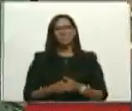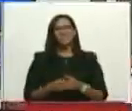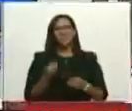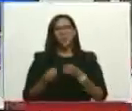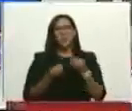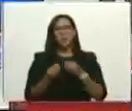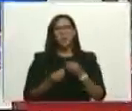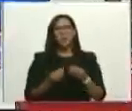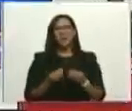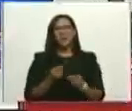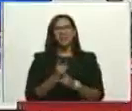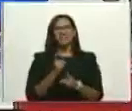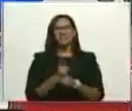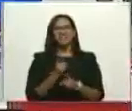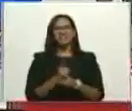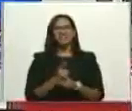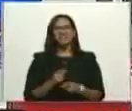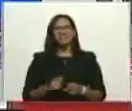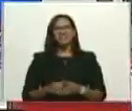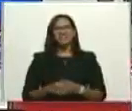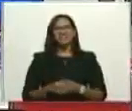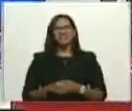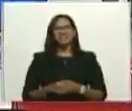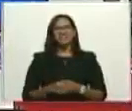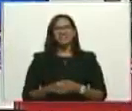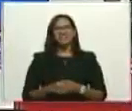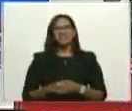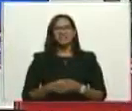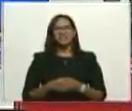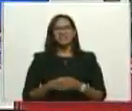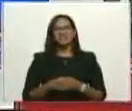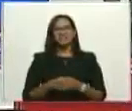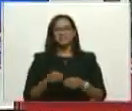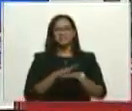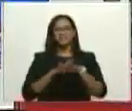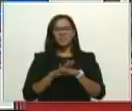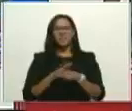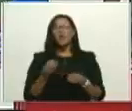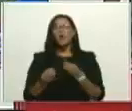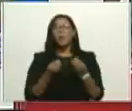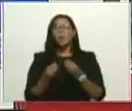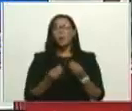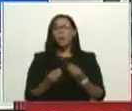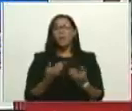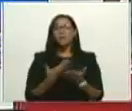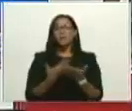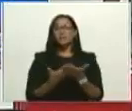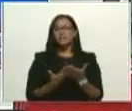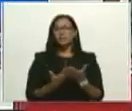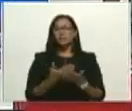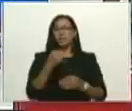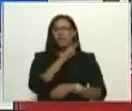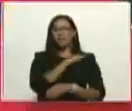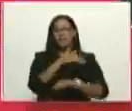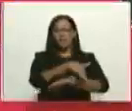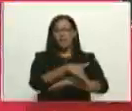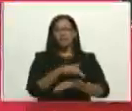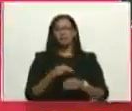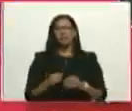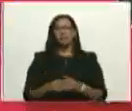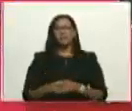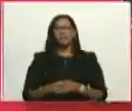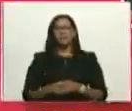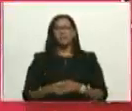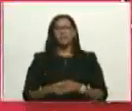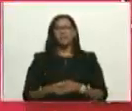partido, Diosdado? ¿Cómo van Ya comenzamos, presidente, viendo sus instrucciones ya a juramentar a